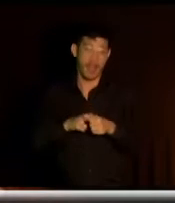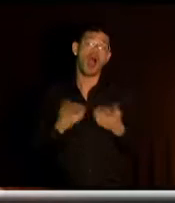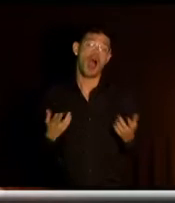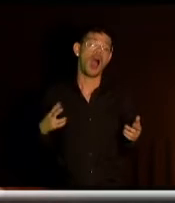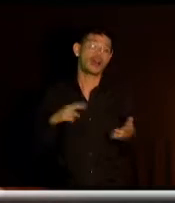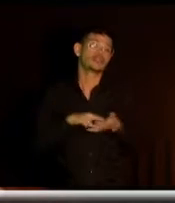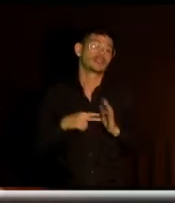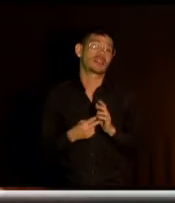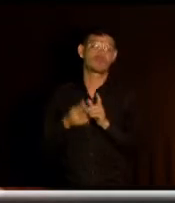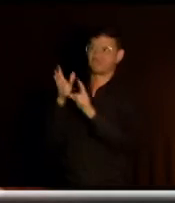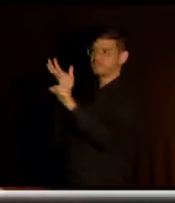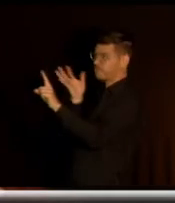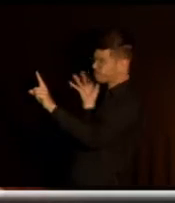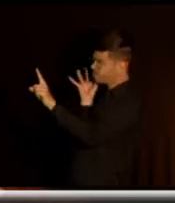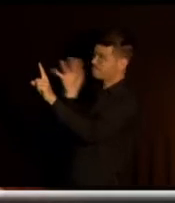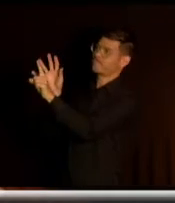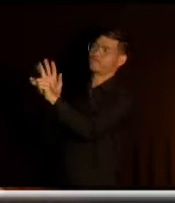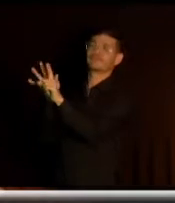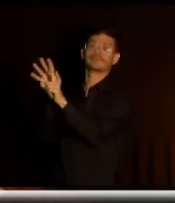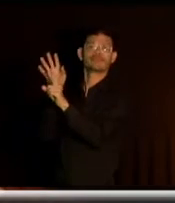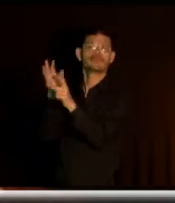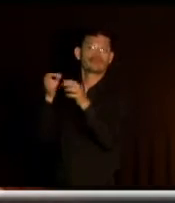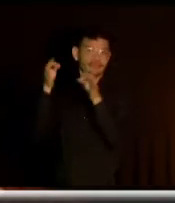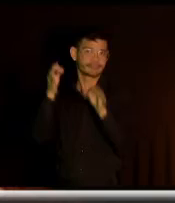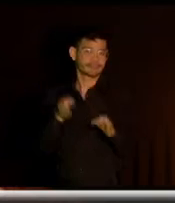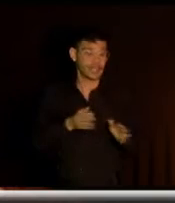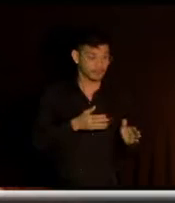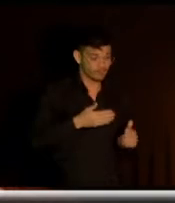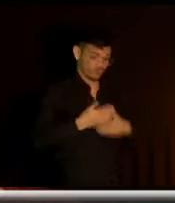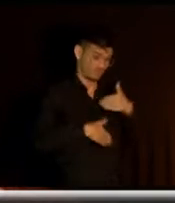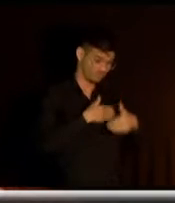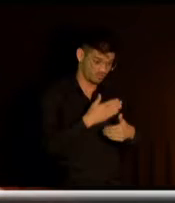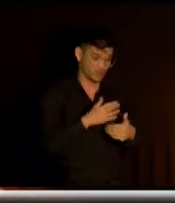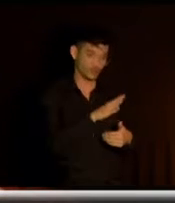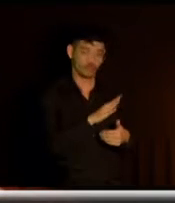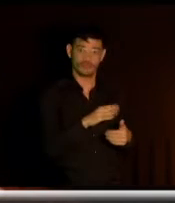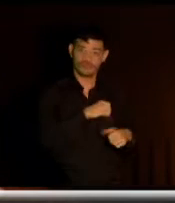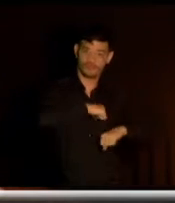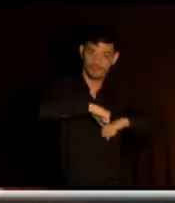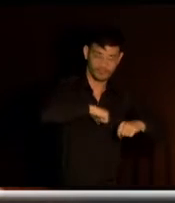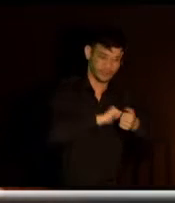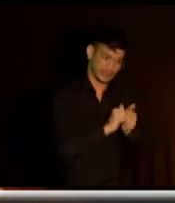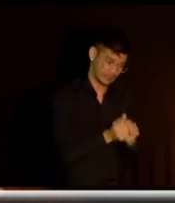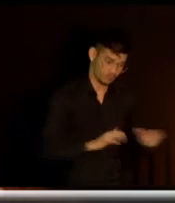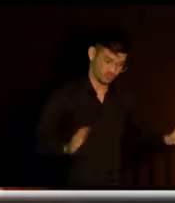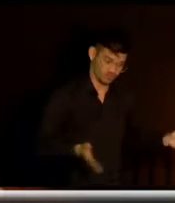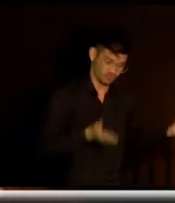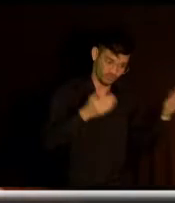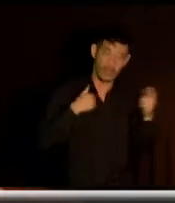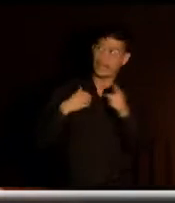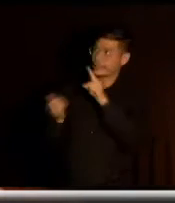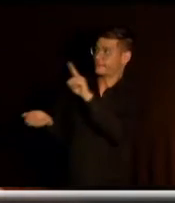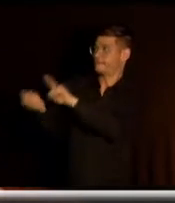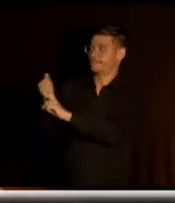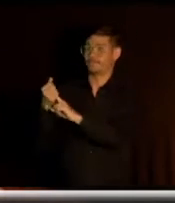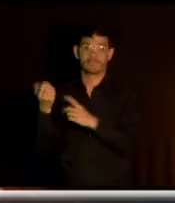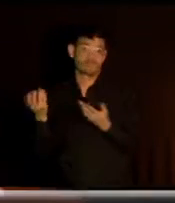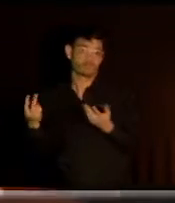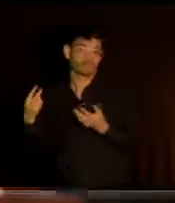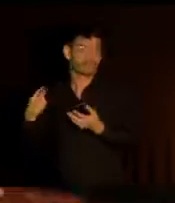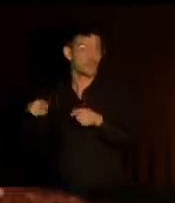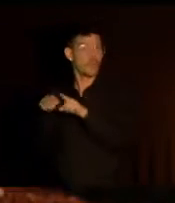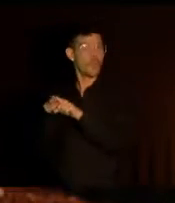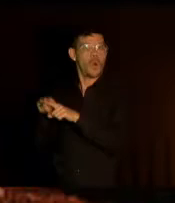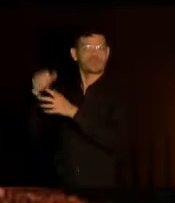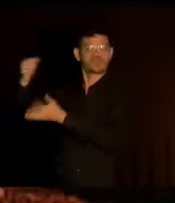poder desarrollar las disciplinas y poder obtener mayores recursos. En carta blanca, ¿tendría más